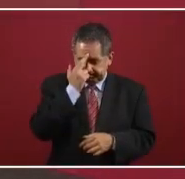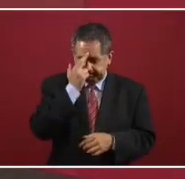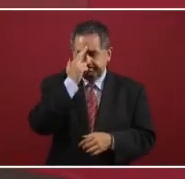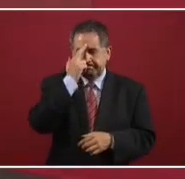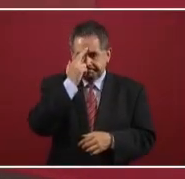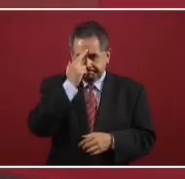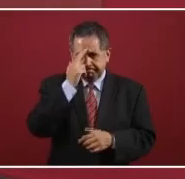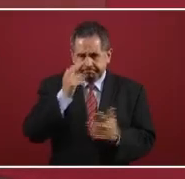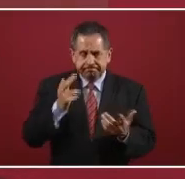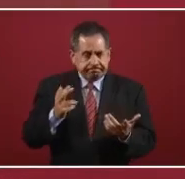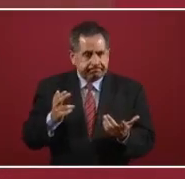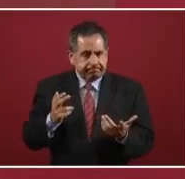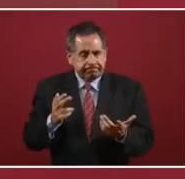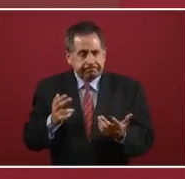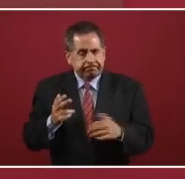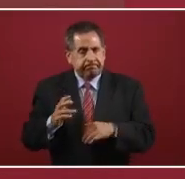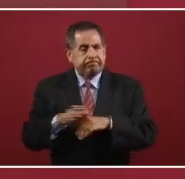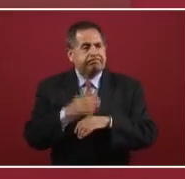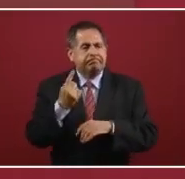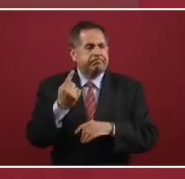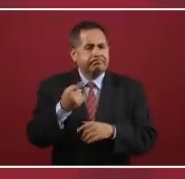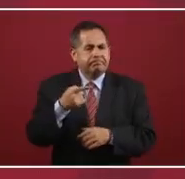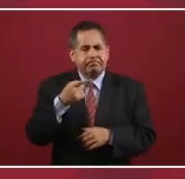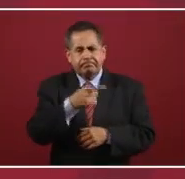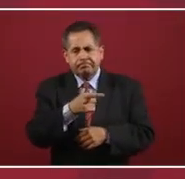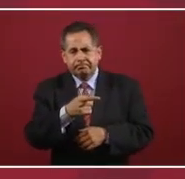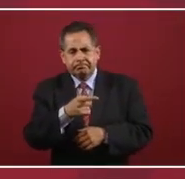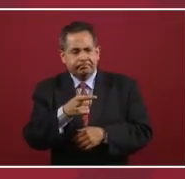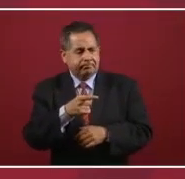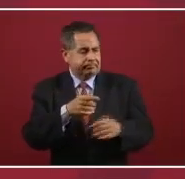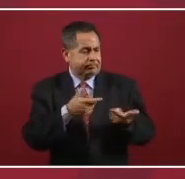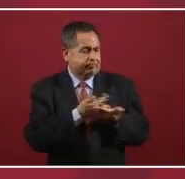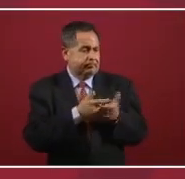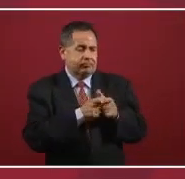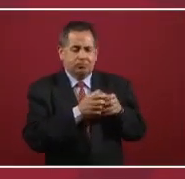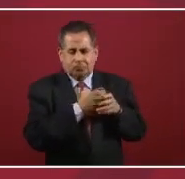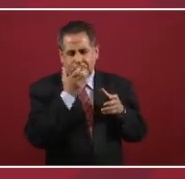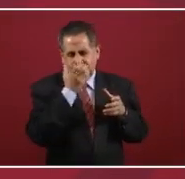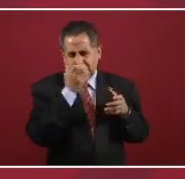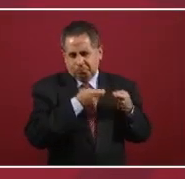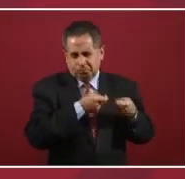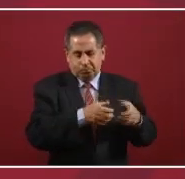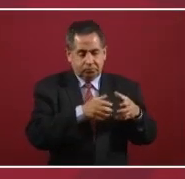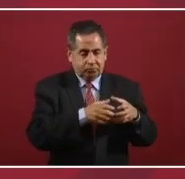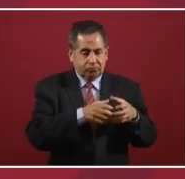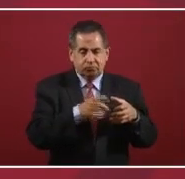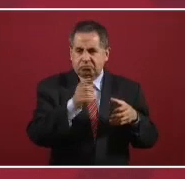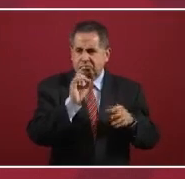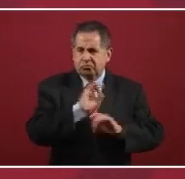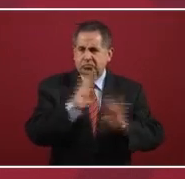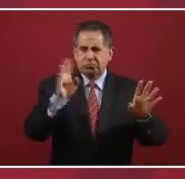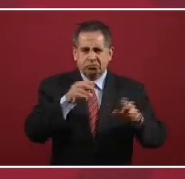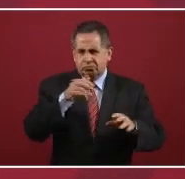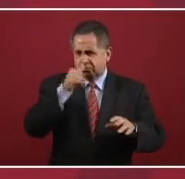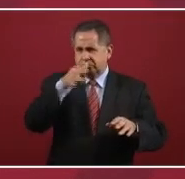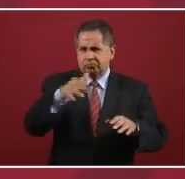se le llamaba a los conservadores reaccionarios,